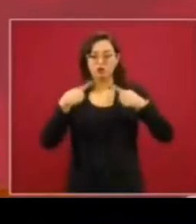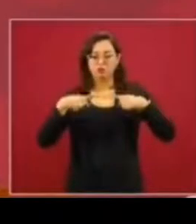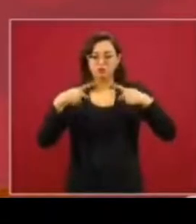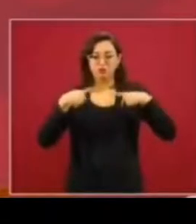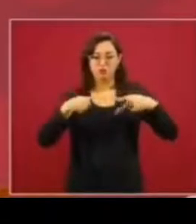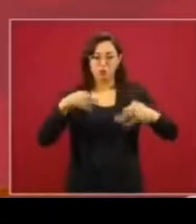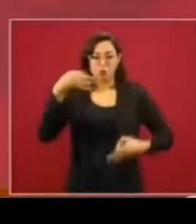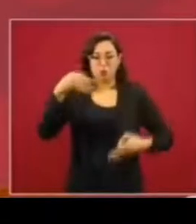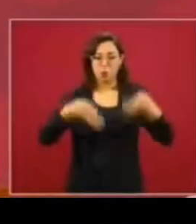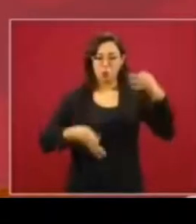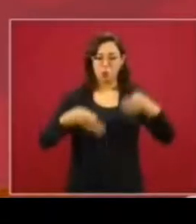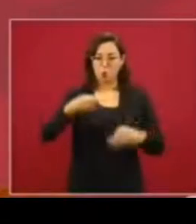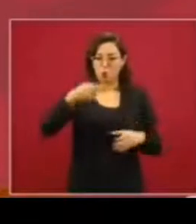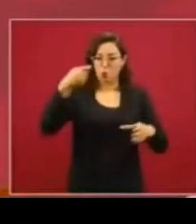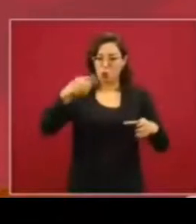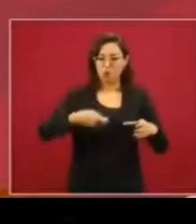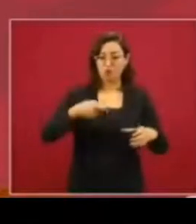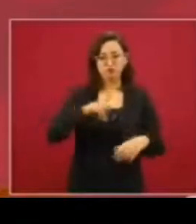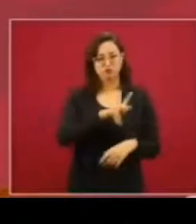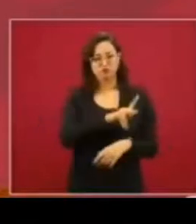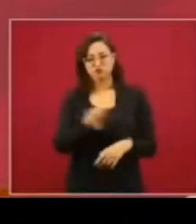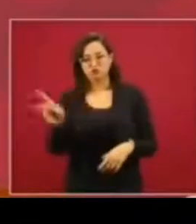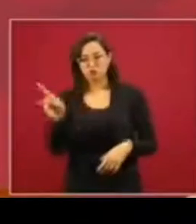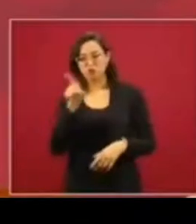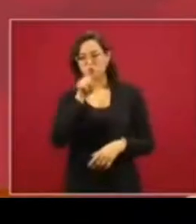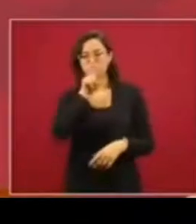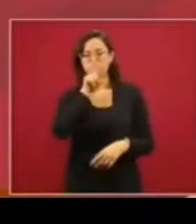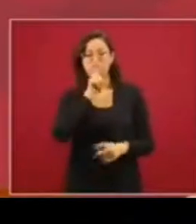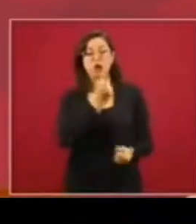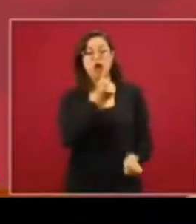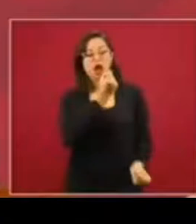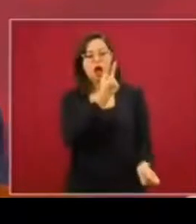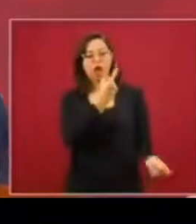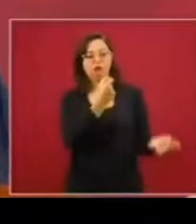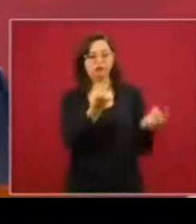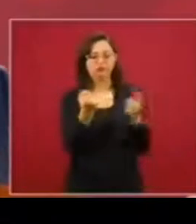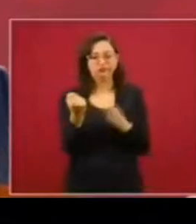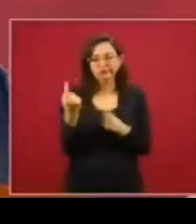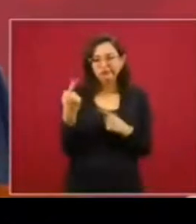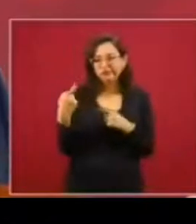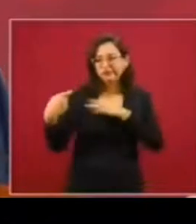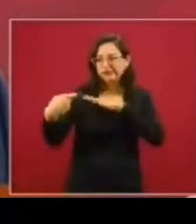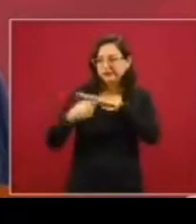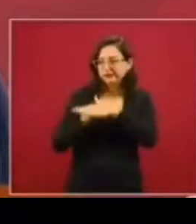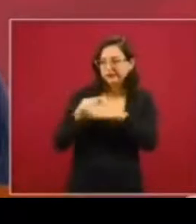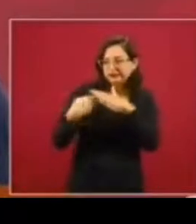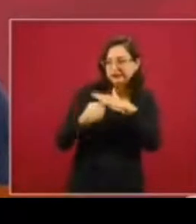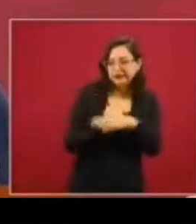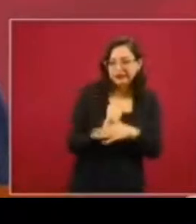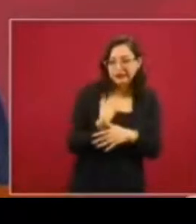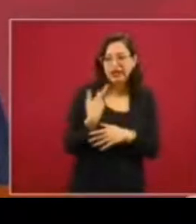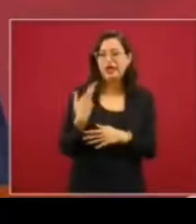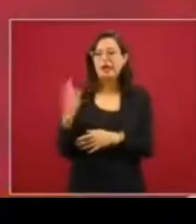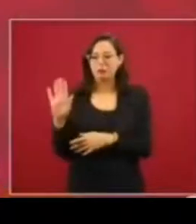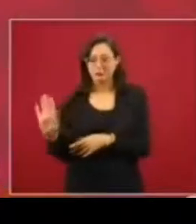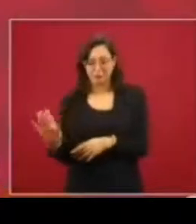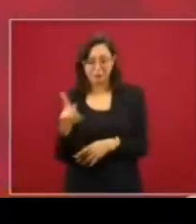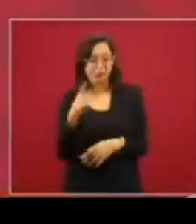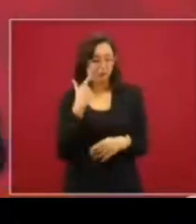no general y superficial jueces que buscan si hubo alguna falla